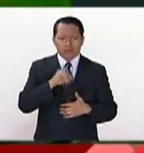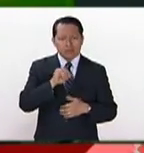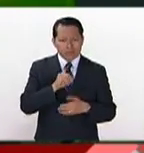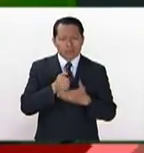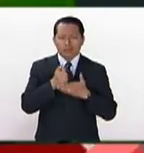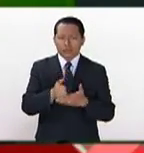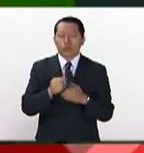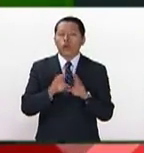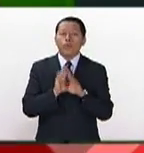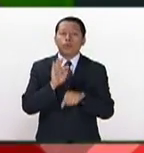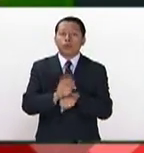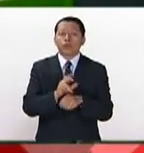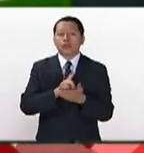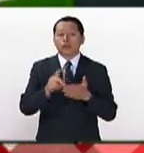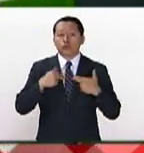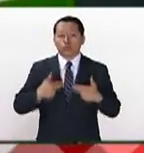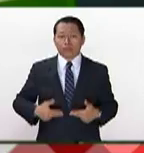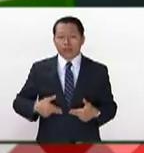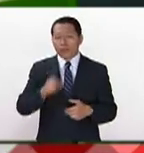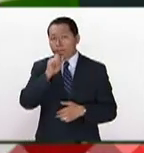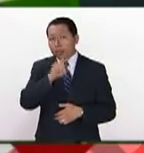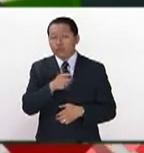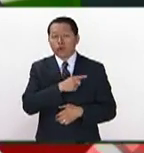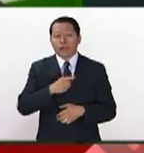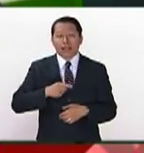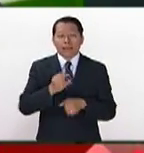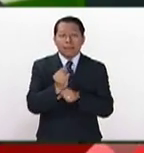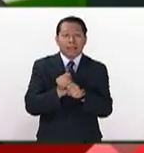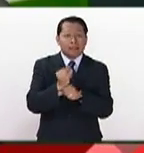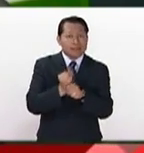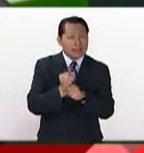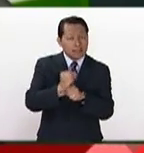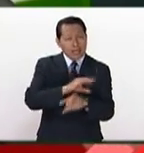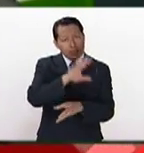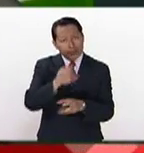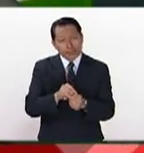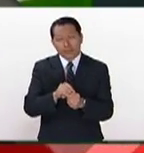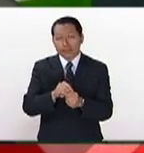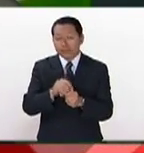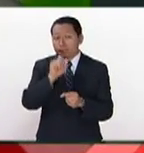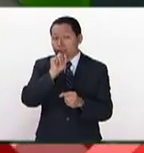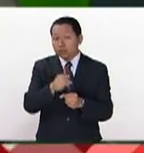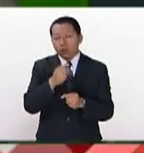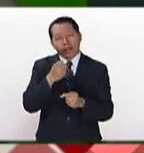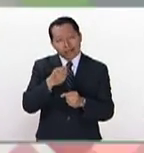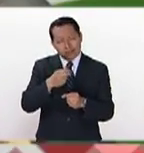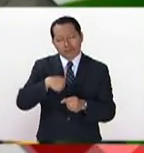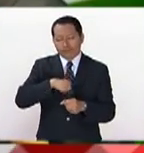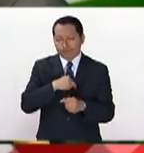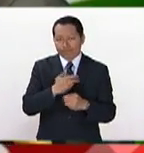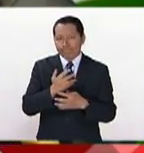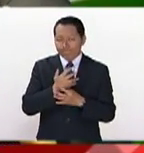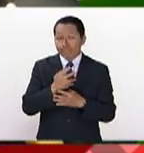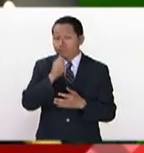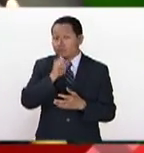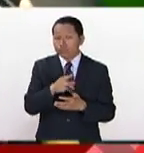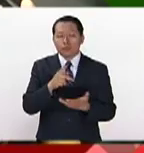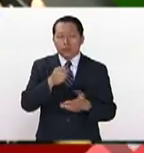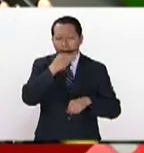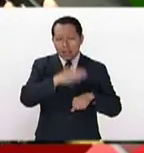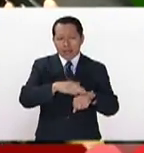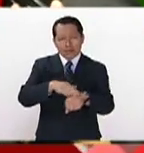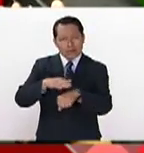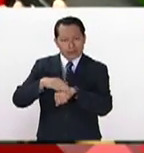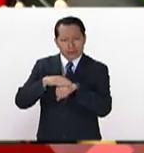una protección plena de los derechos humanos, de que se hagan las indagatorias correspondientes. Esa es nuestra posición. Es exhortarlos a